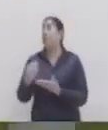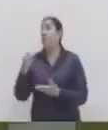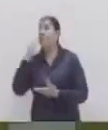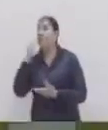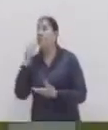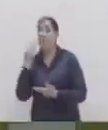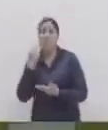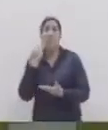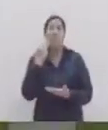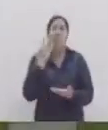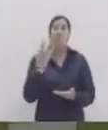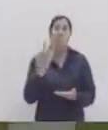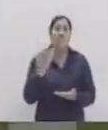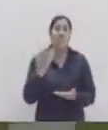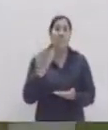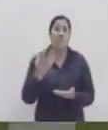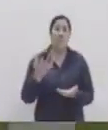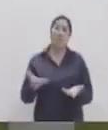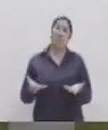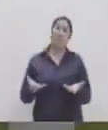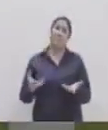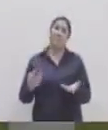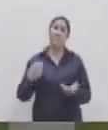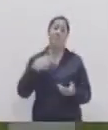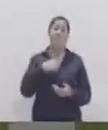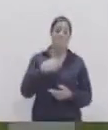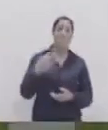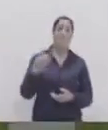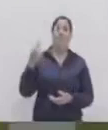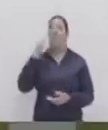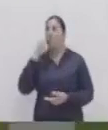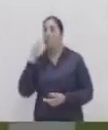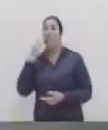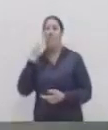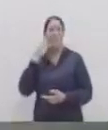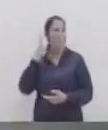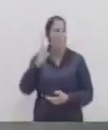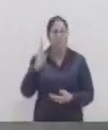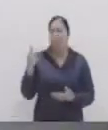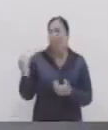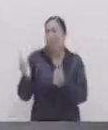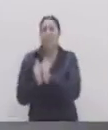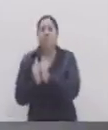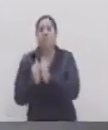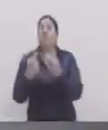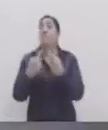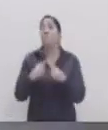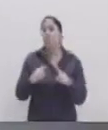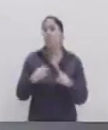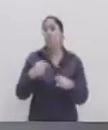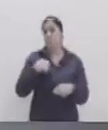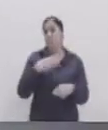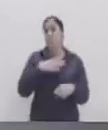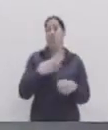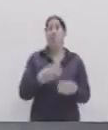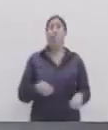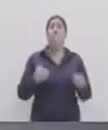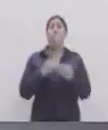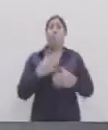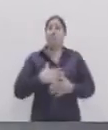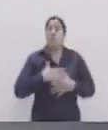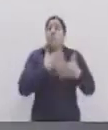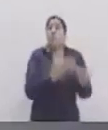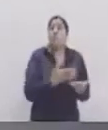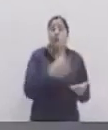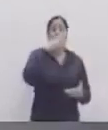apoyar en papá o mamá, porque es lo ideal, que nosotros, pues nuestro papá y nuestra mamá siempre va a estar para nosotros. Pero si yo tengo más